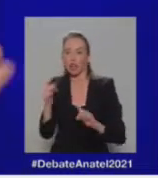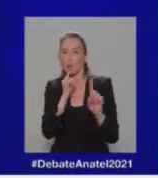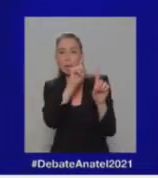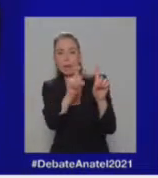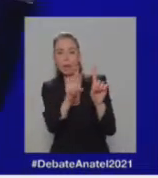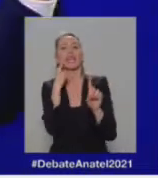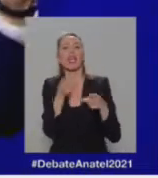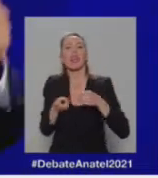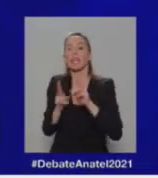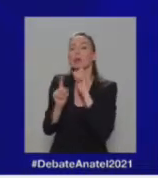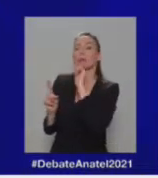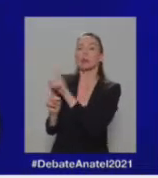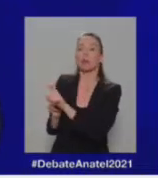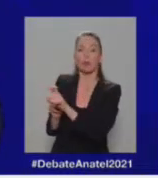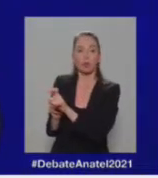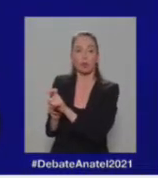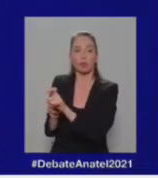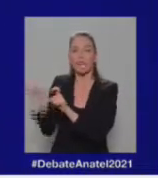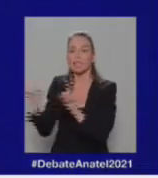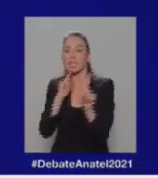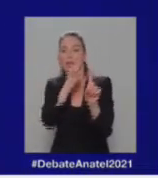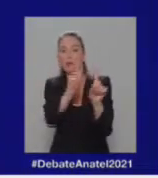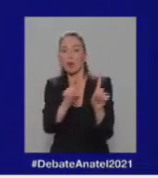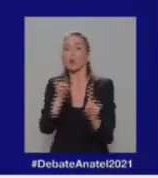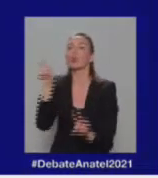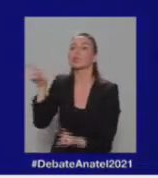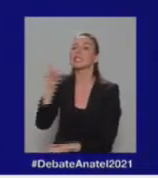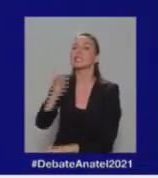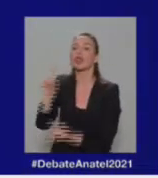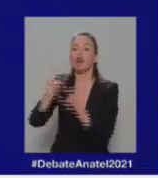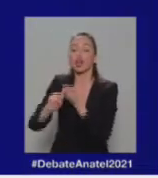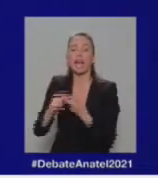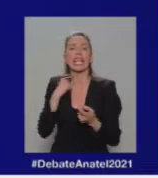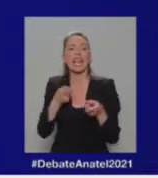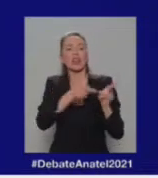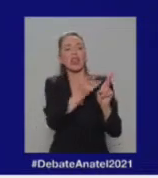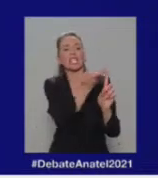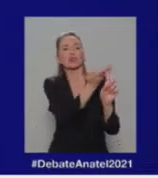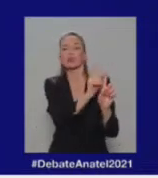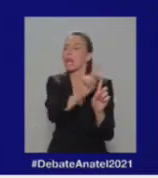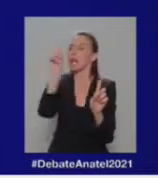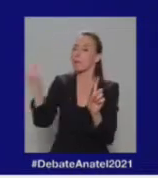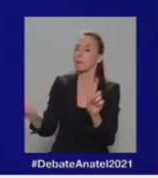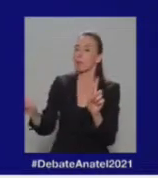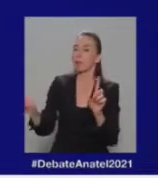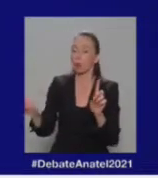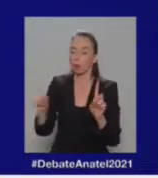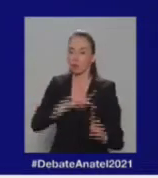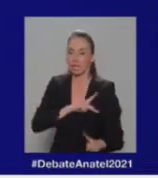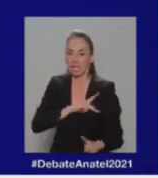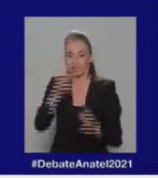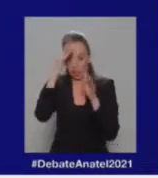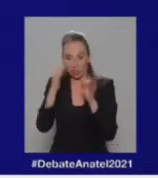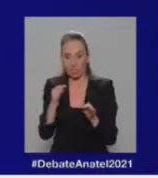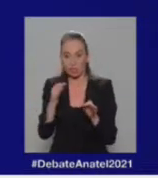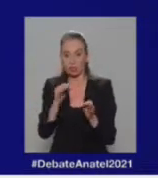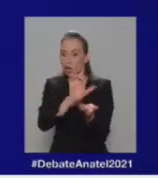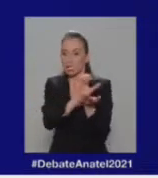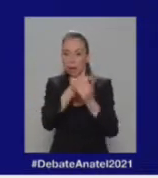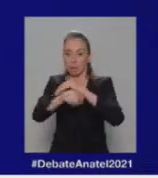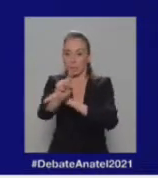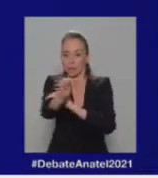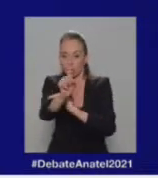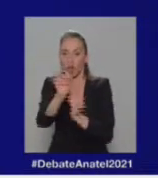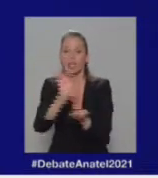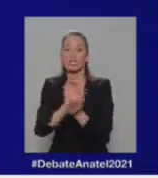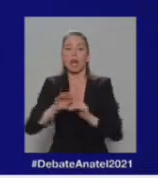nuestros televidentes respecto de lo que ha sido el último debate televisado. Uno donde la estabilidad, las familias diversas, el doctor Miedo